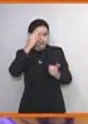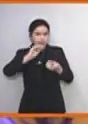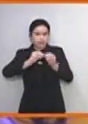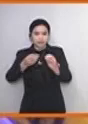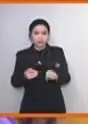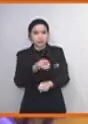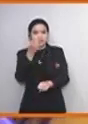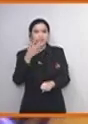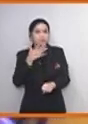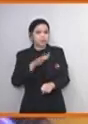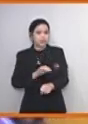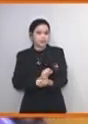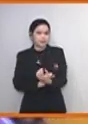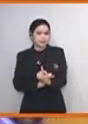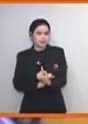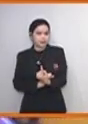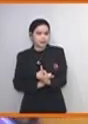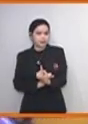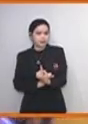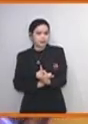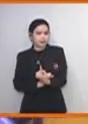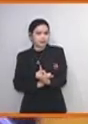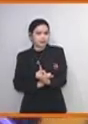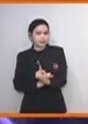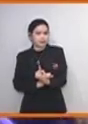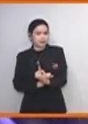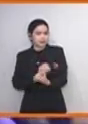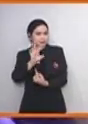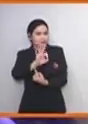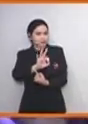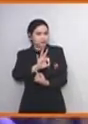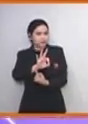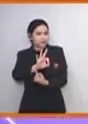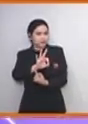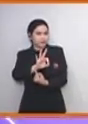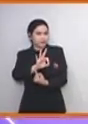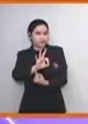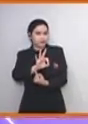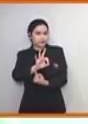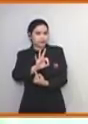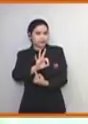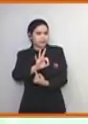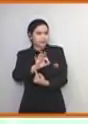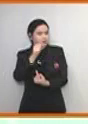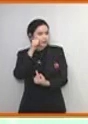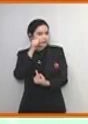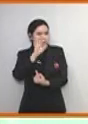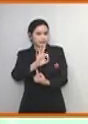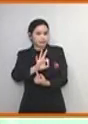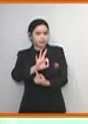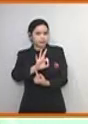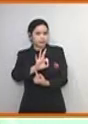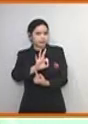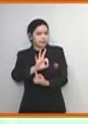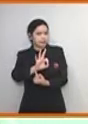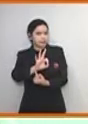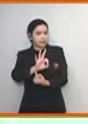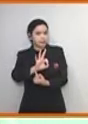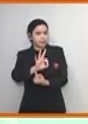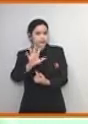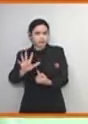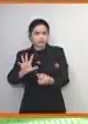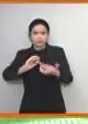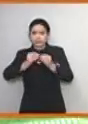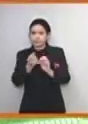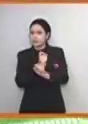primer dígito suerte. Y este es el 9. Segundo dígito atentos. Y este es el